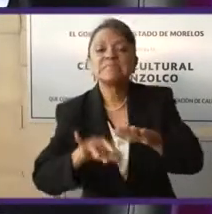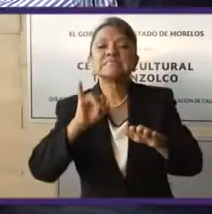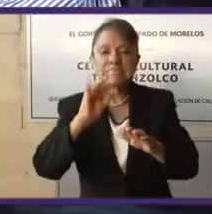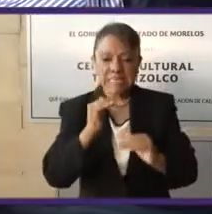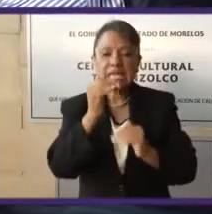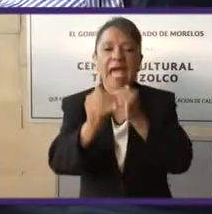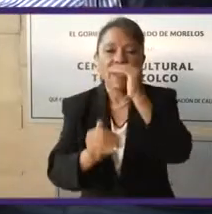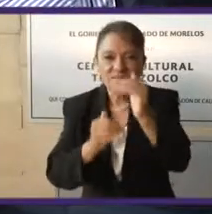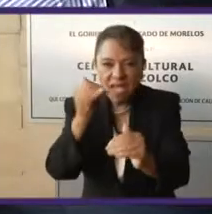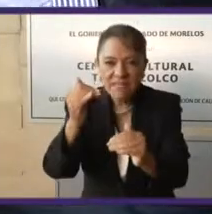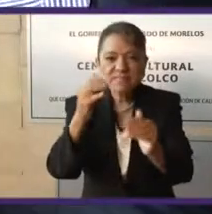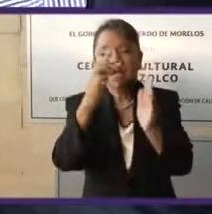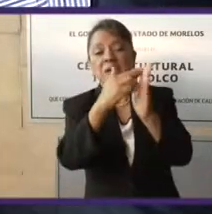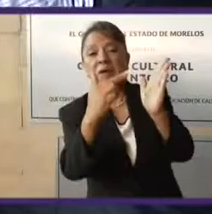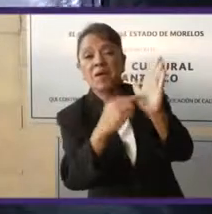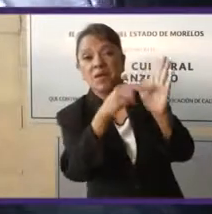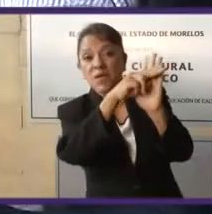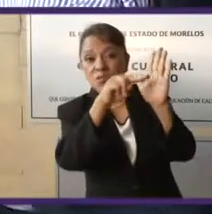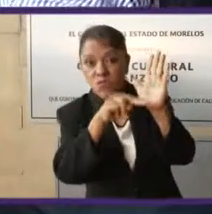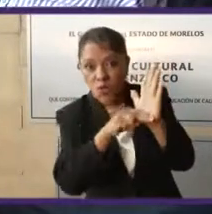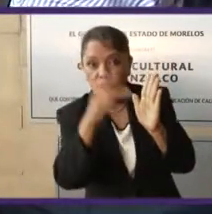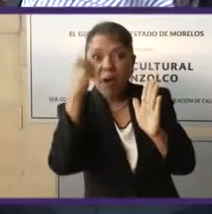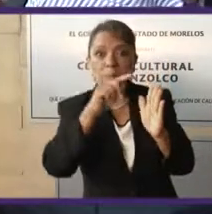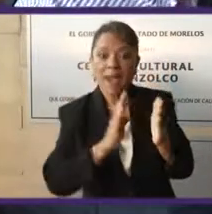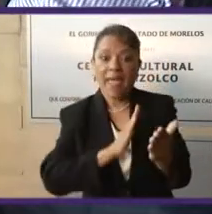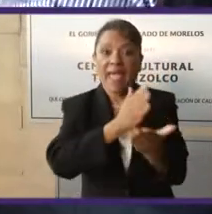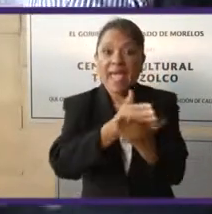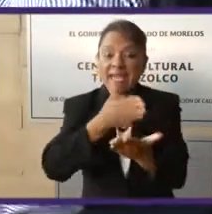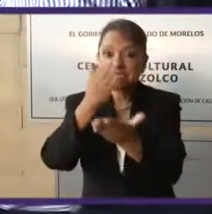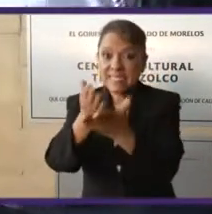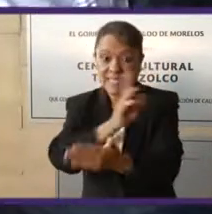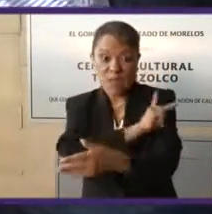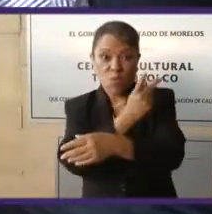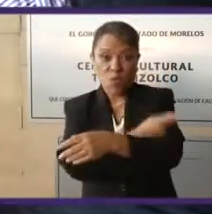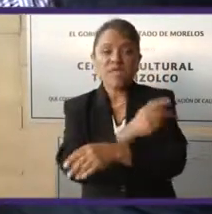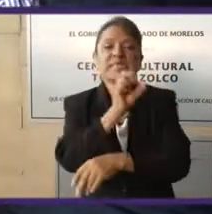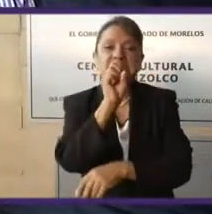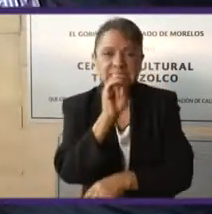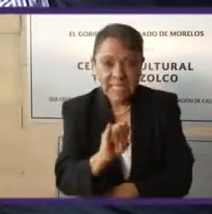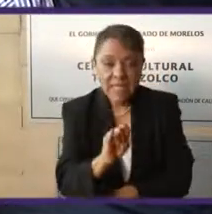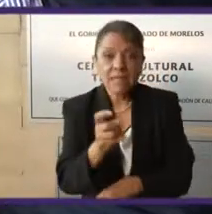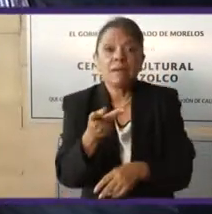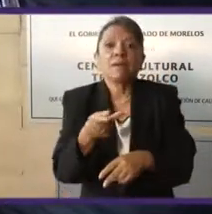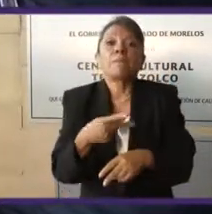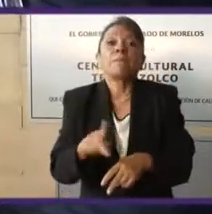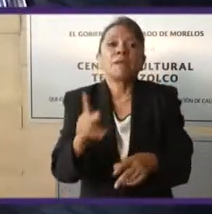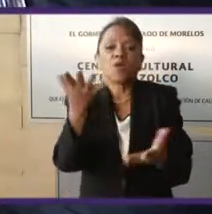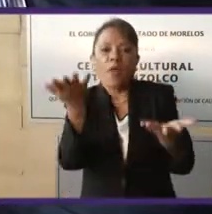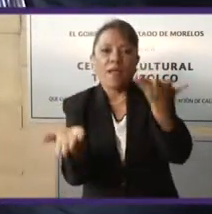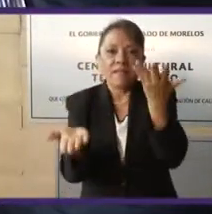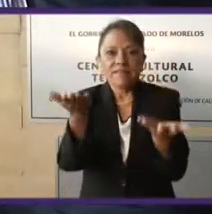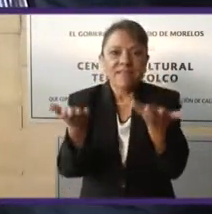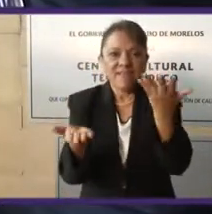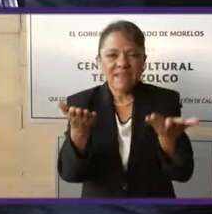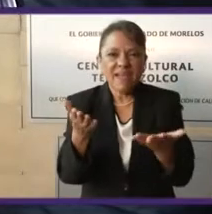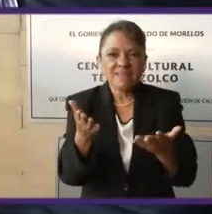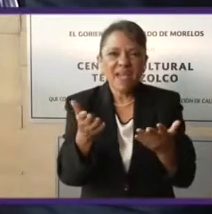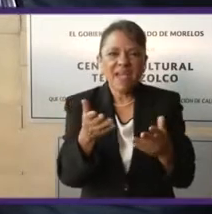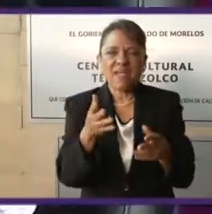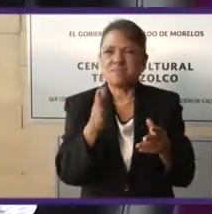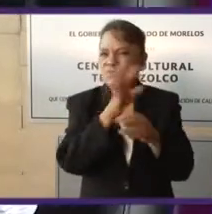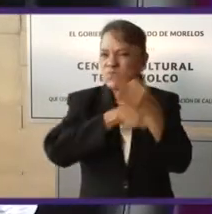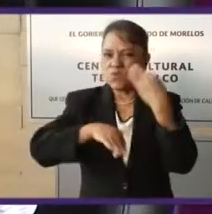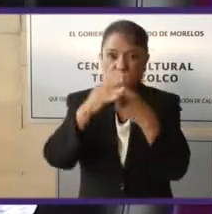normas para luchar y acceder al poder, y eso es alternancia. Y la alternancia es indispensable en cualquier